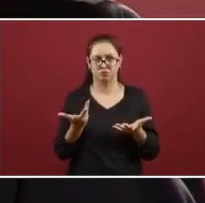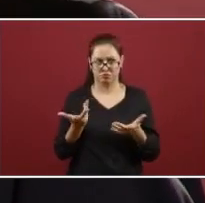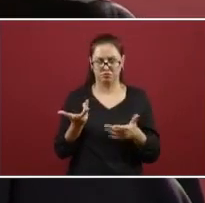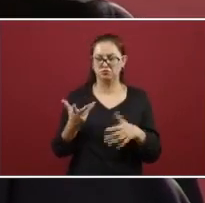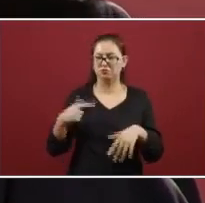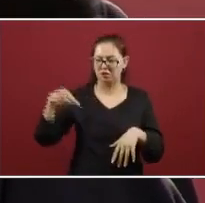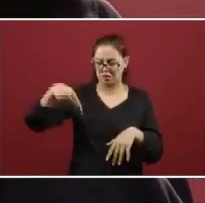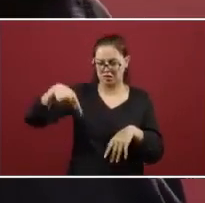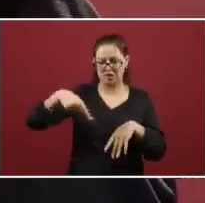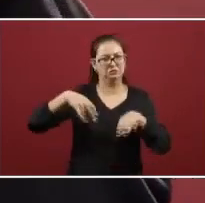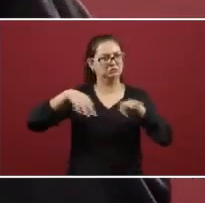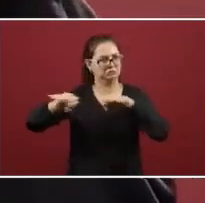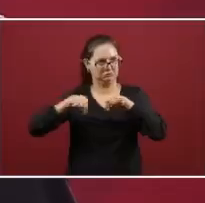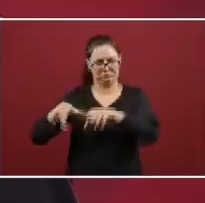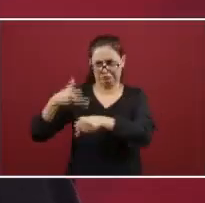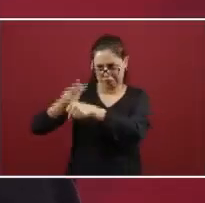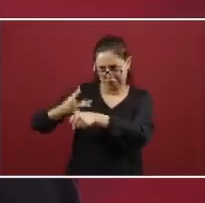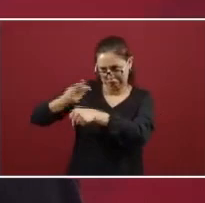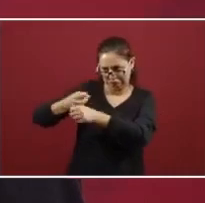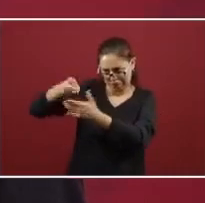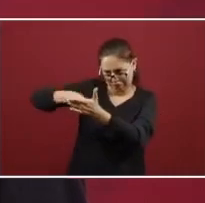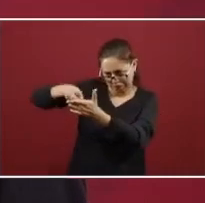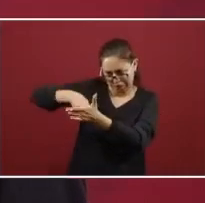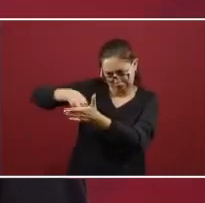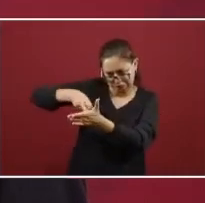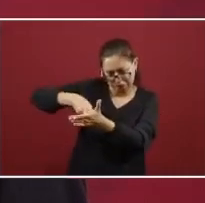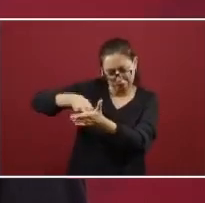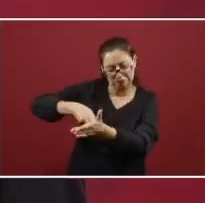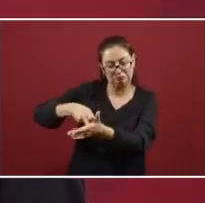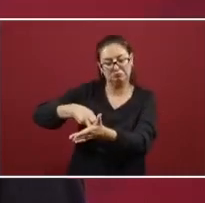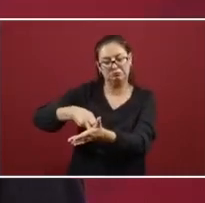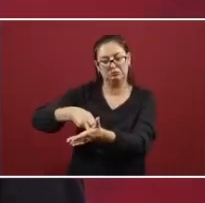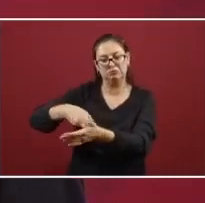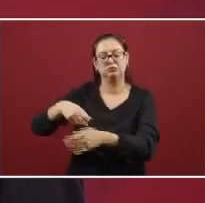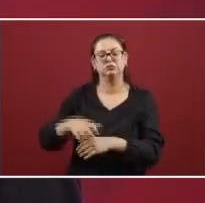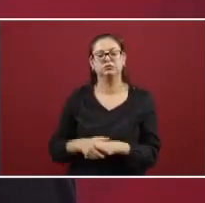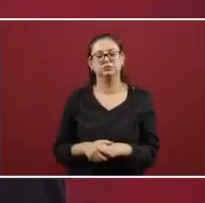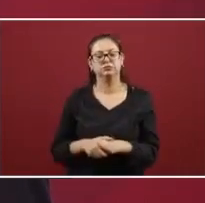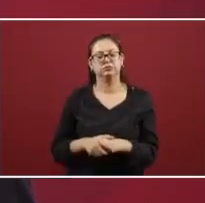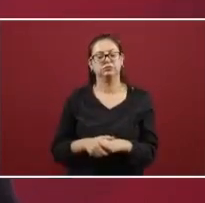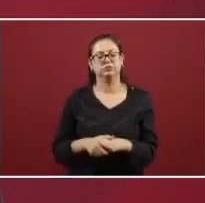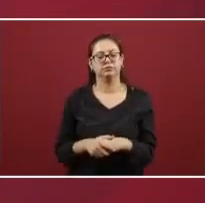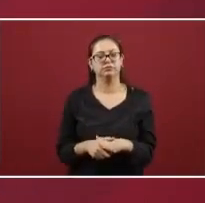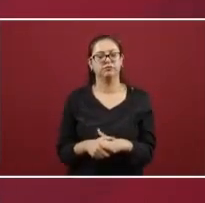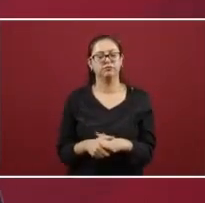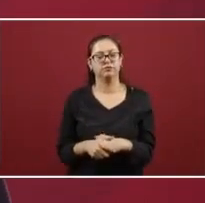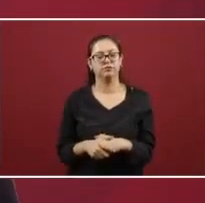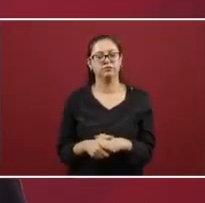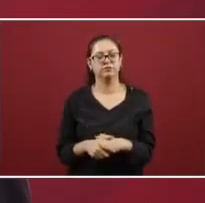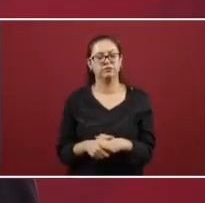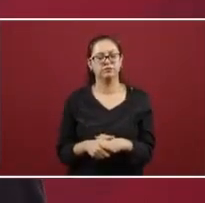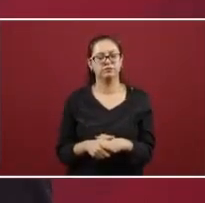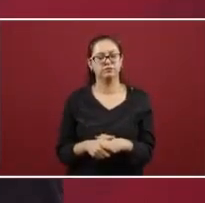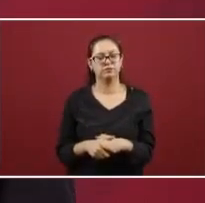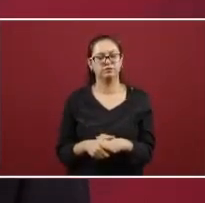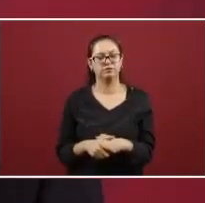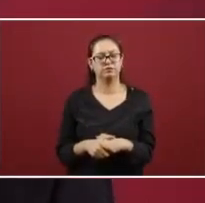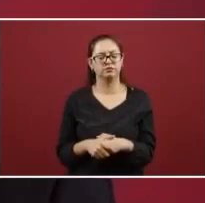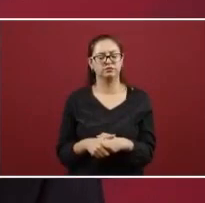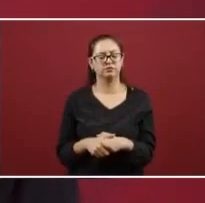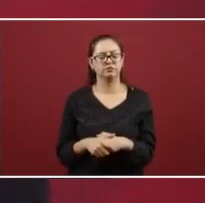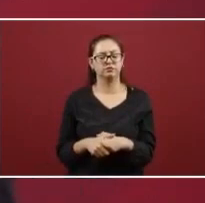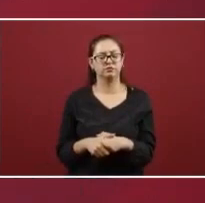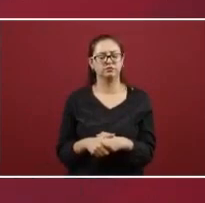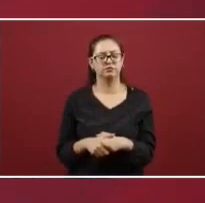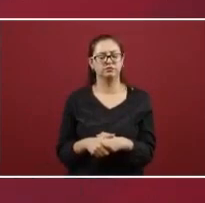lo mencionó, que expresó preocupación por el México de hoy, aclarando que una mayoría libre y consciente no permitiría